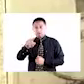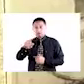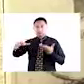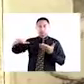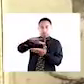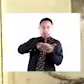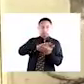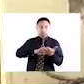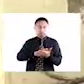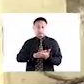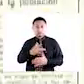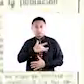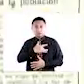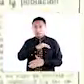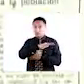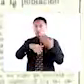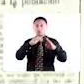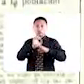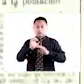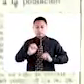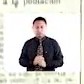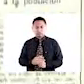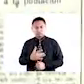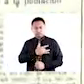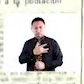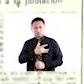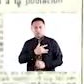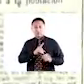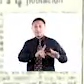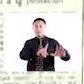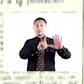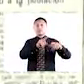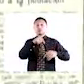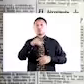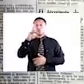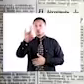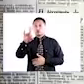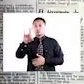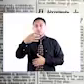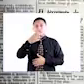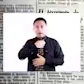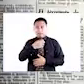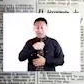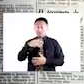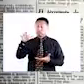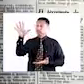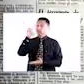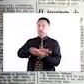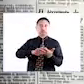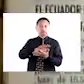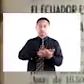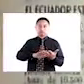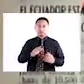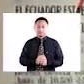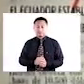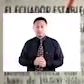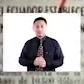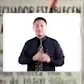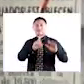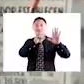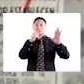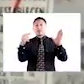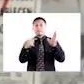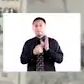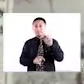se sintió en todo el país. Tuvo una magnitud de 6.8 en la ciudad de Ambato quedó devastada.